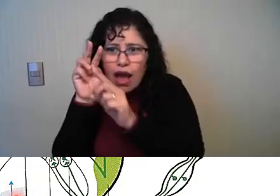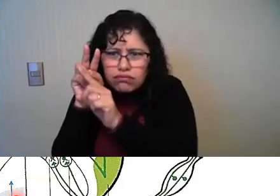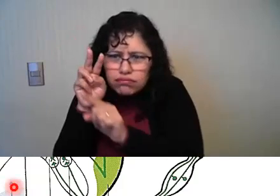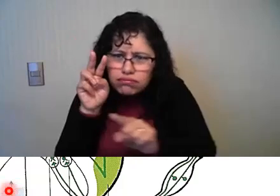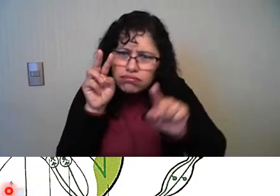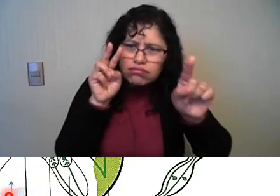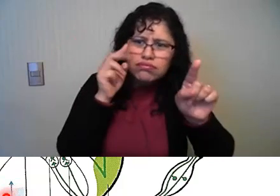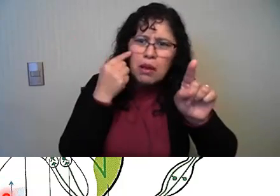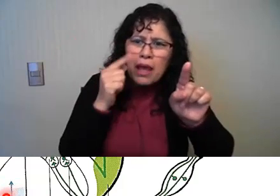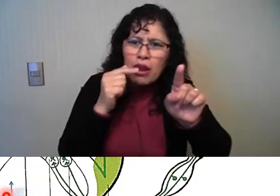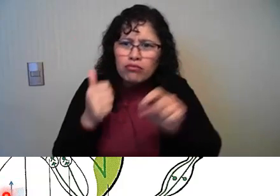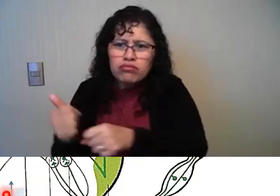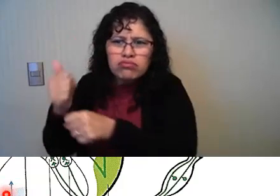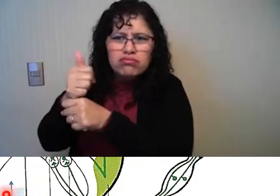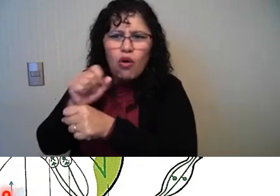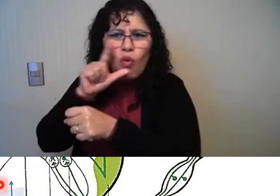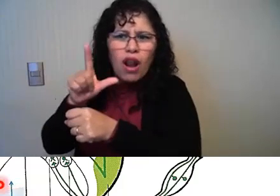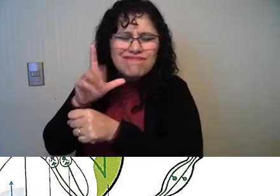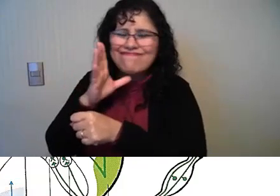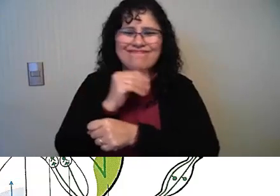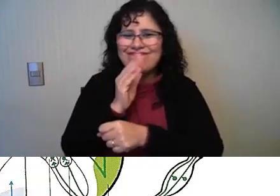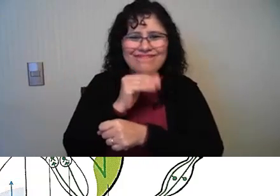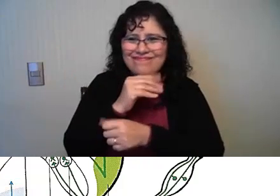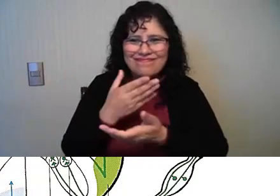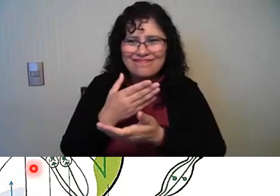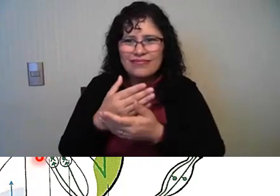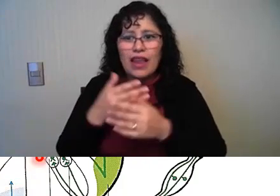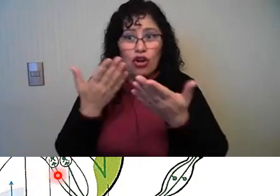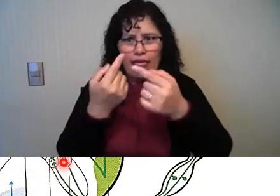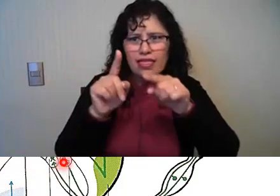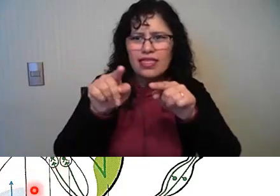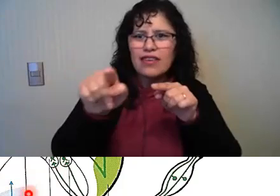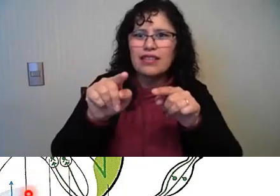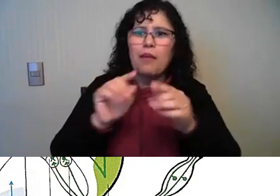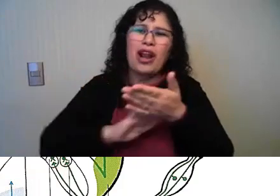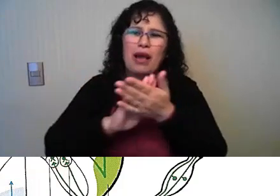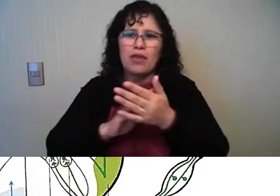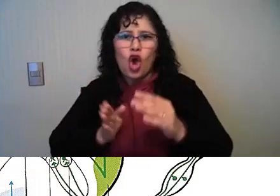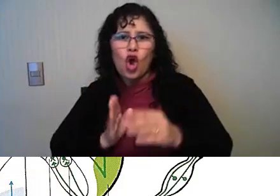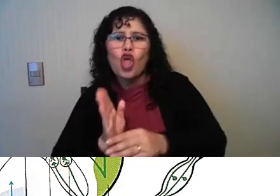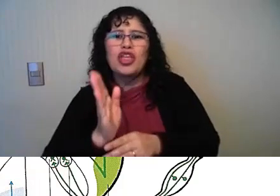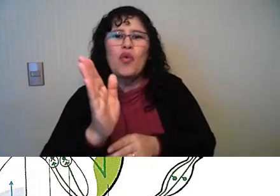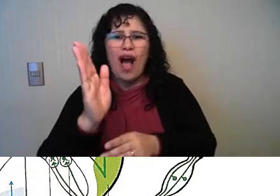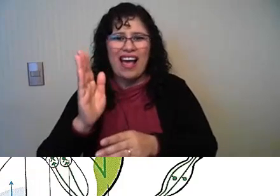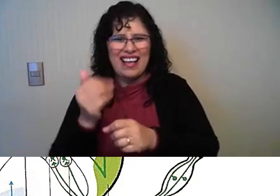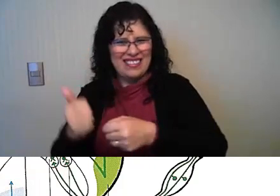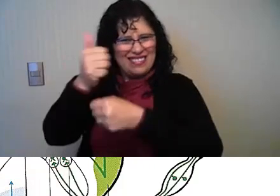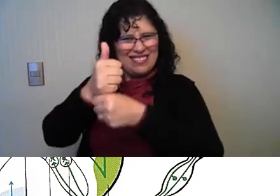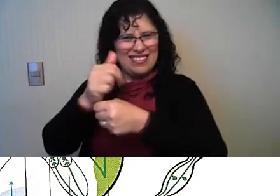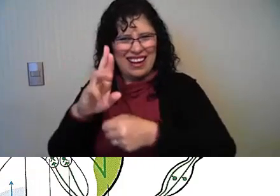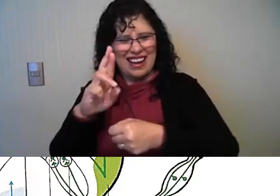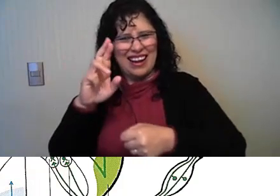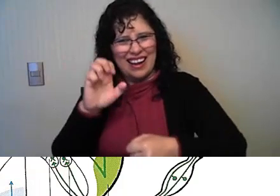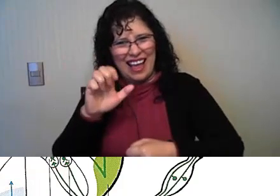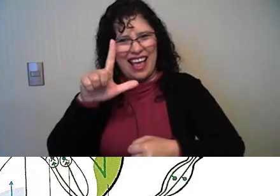ningún relevo sináptico. A diferencia de esto, por ejemplo, o de esto. Si nos fijamos, aquí